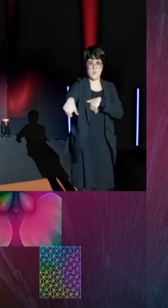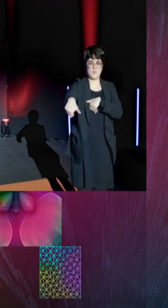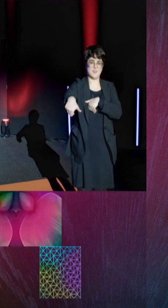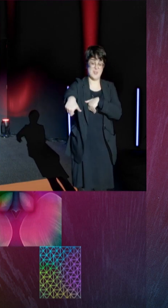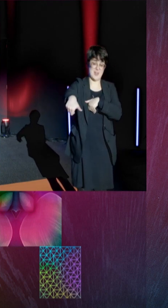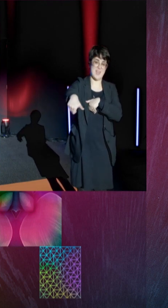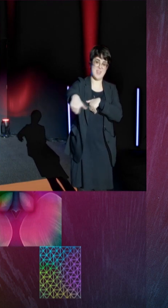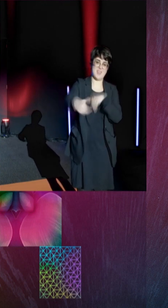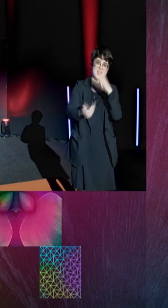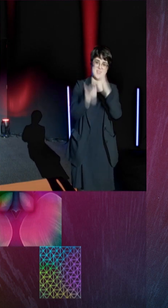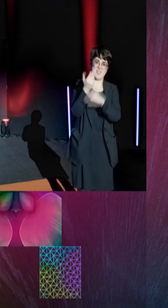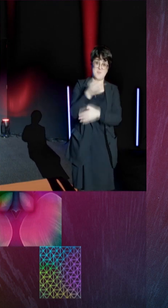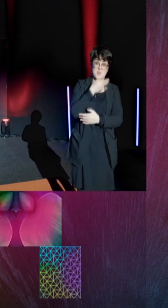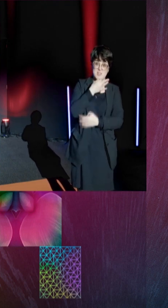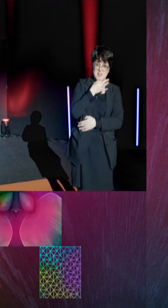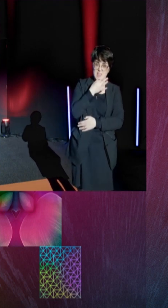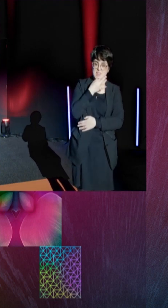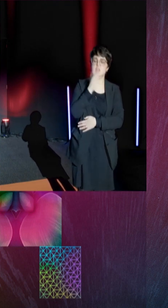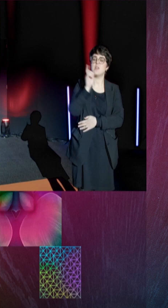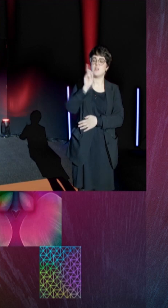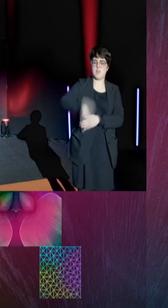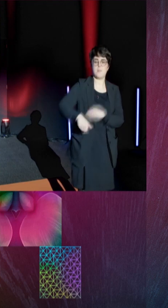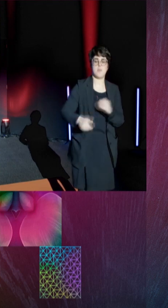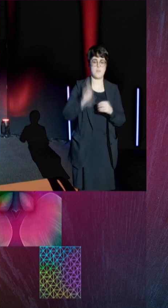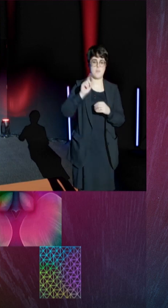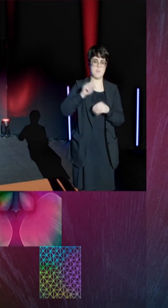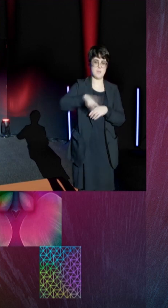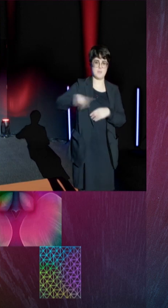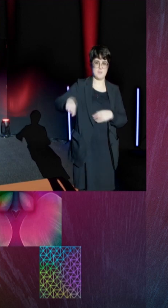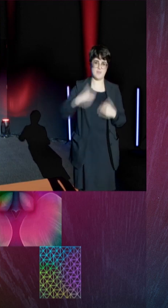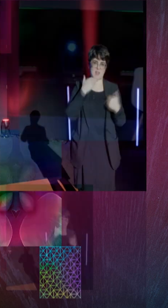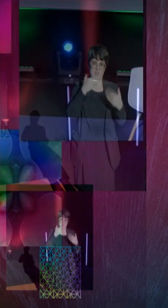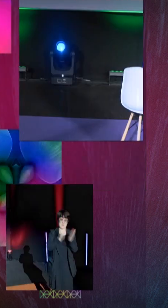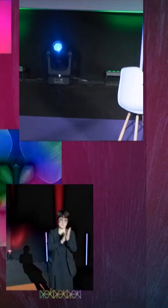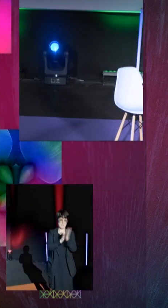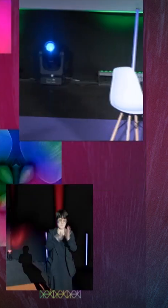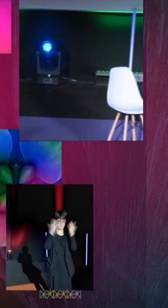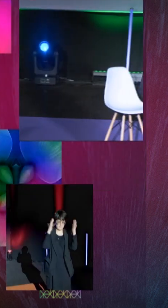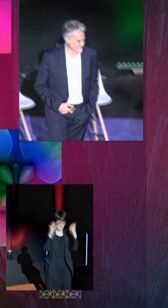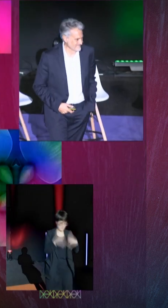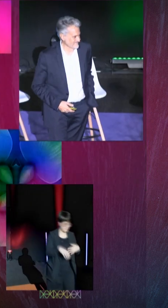la próxima jornada de por la tarde y en los próximos meses gracias gracias un